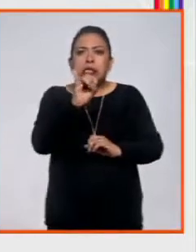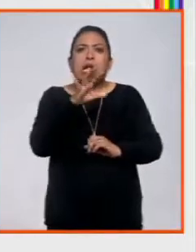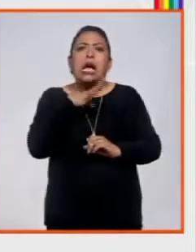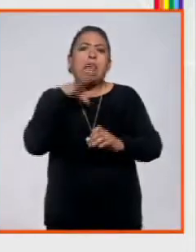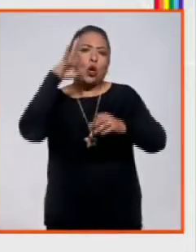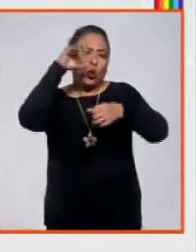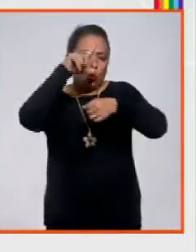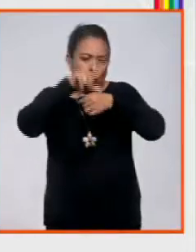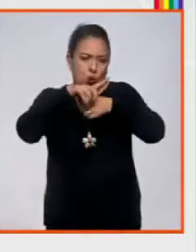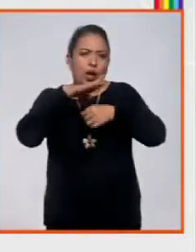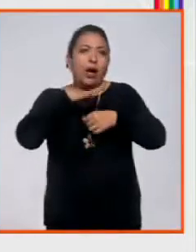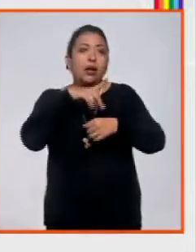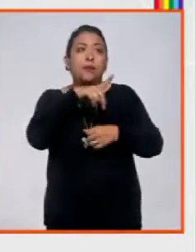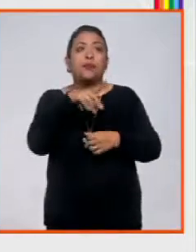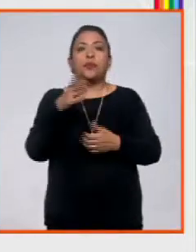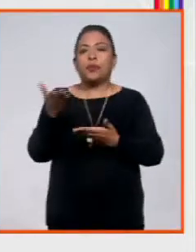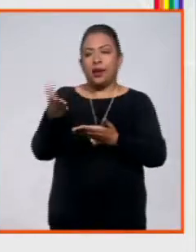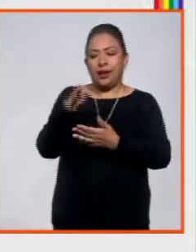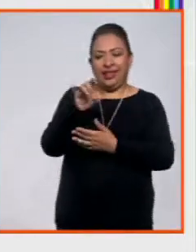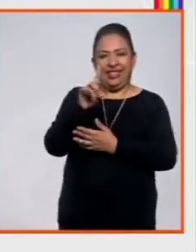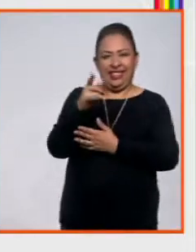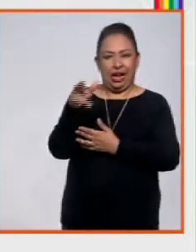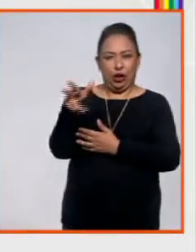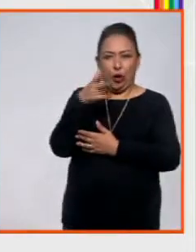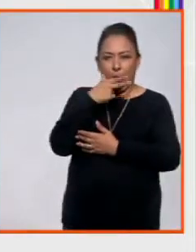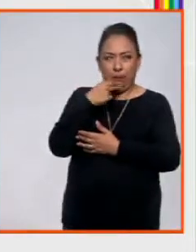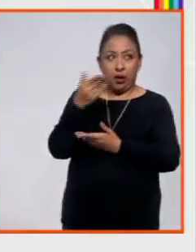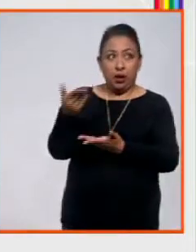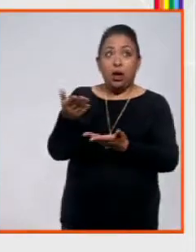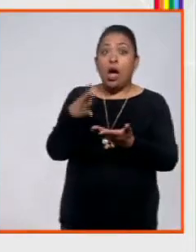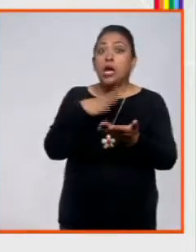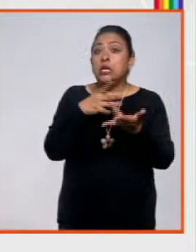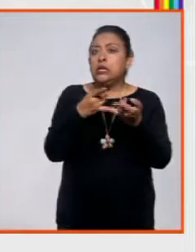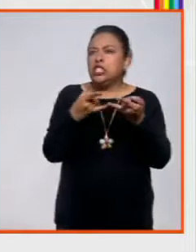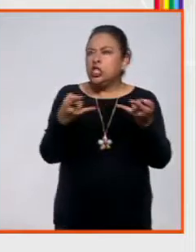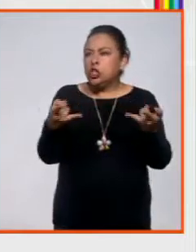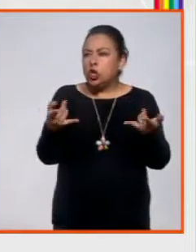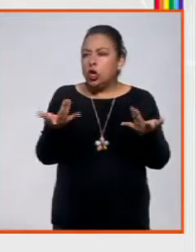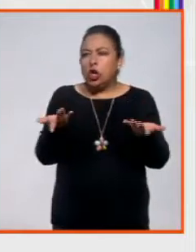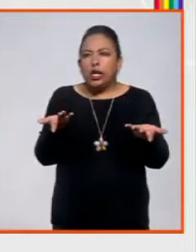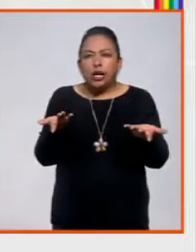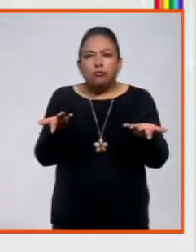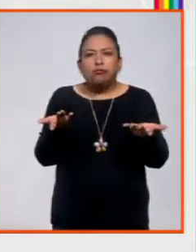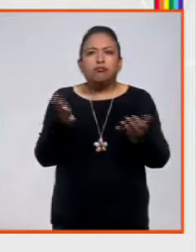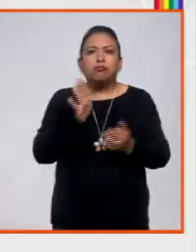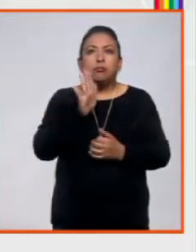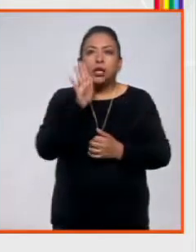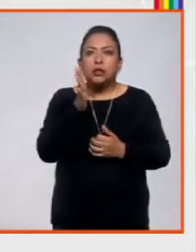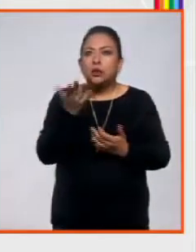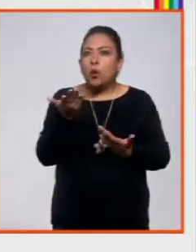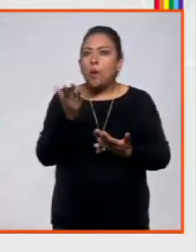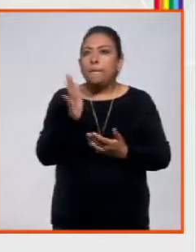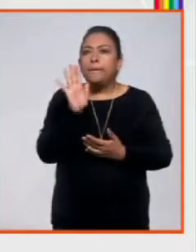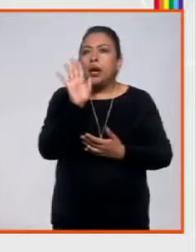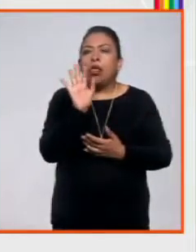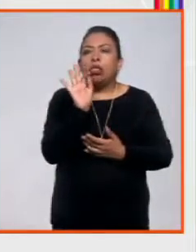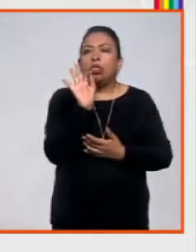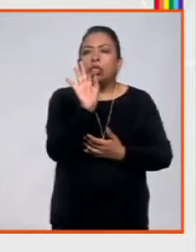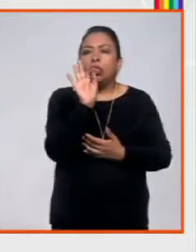culturales edgardo es una historia un tanto es una como intriga internacional